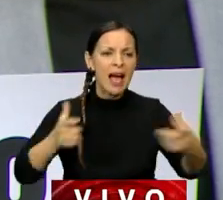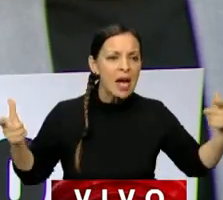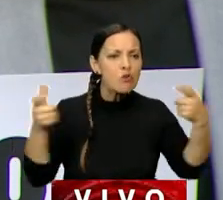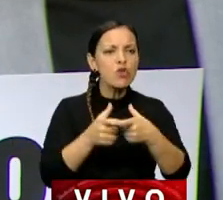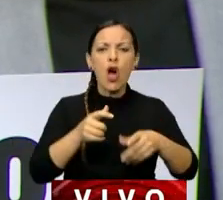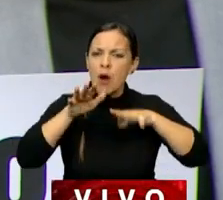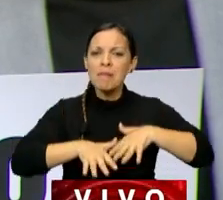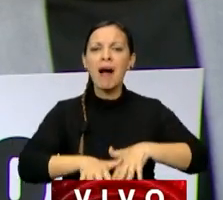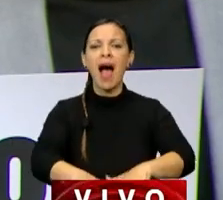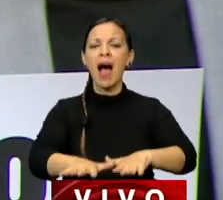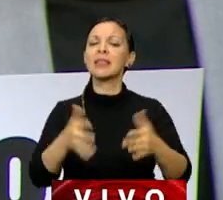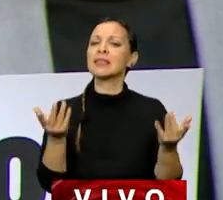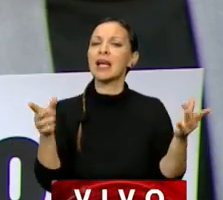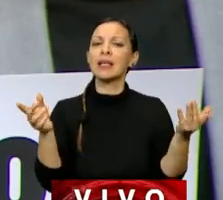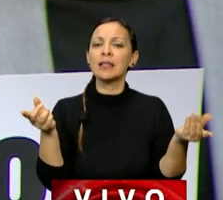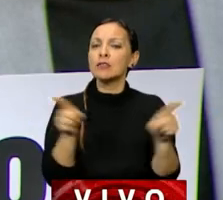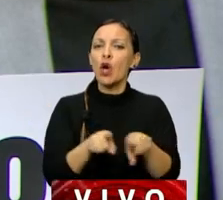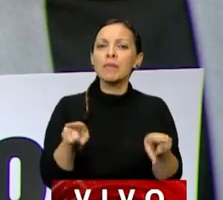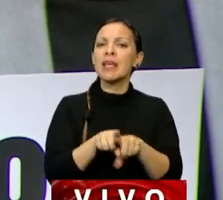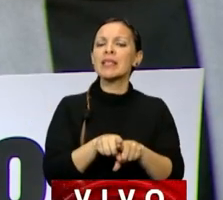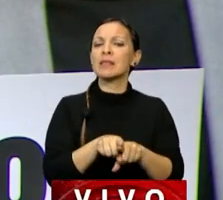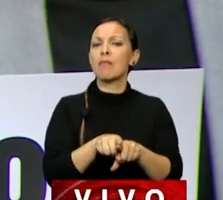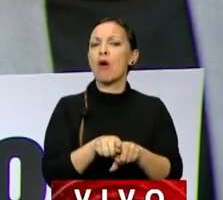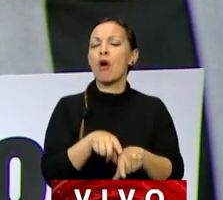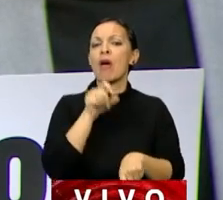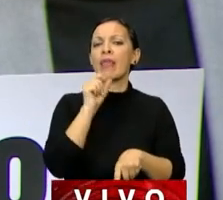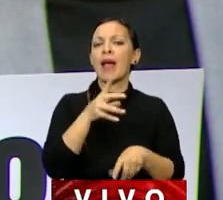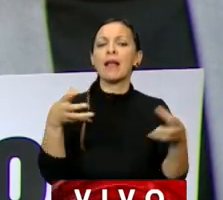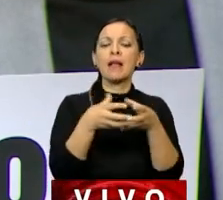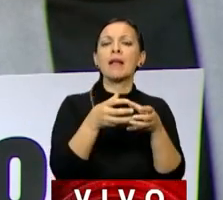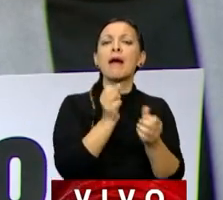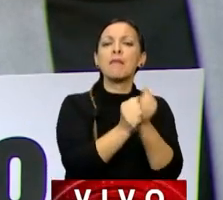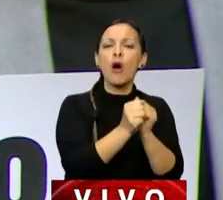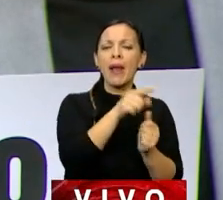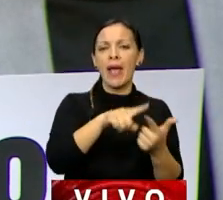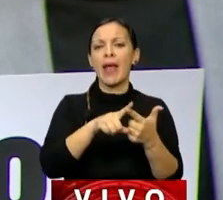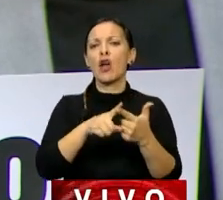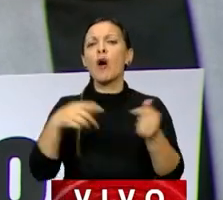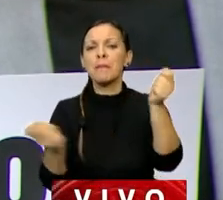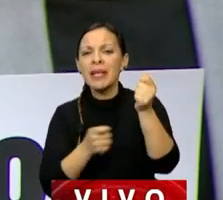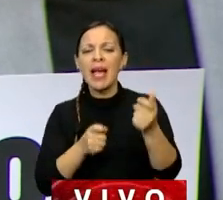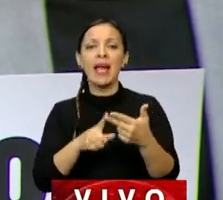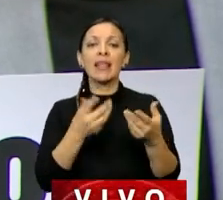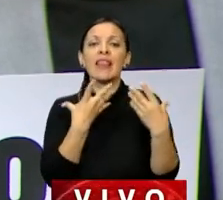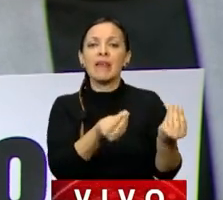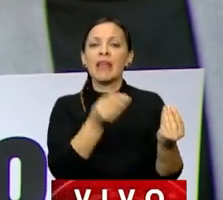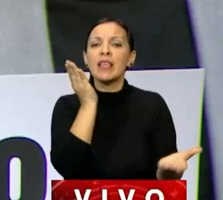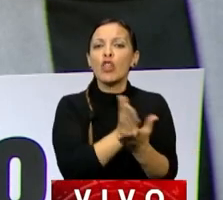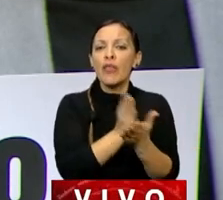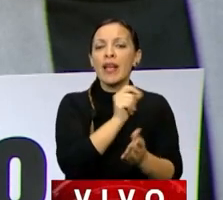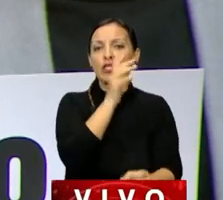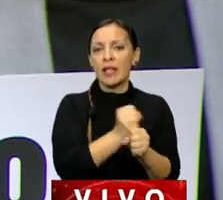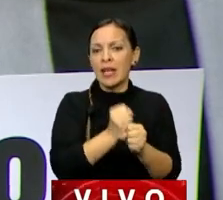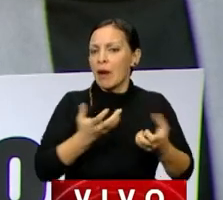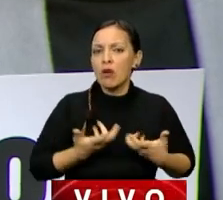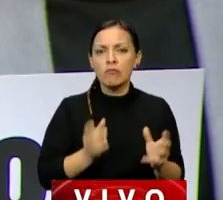la calle, como lo hacen el polo obrero, la unidad piquetera, defendiendo el derecho al trabajo genuino, como